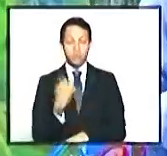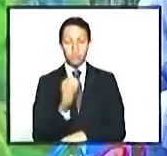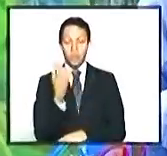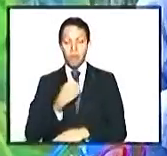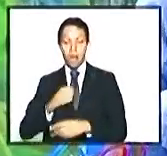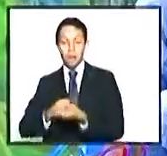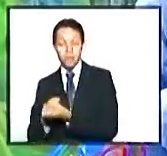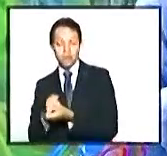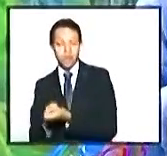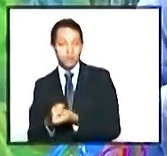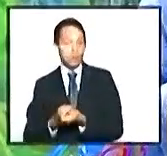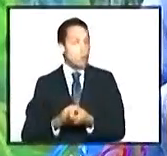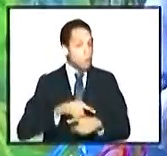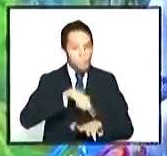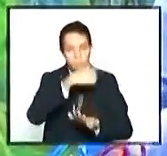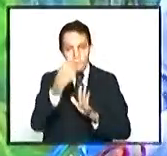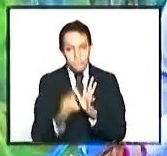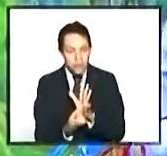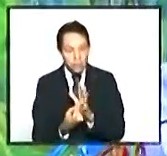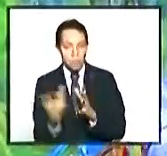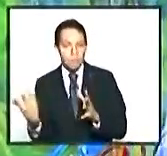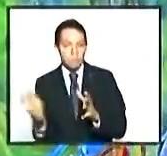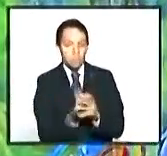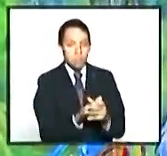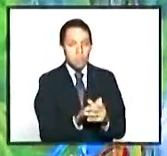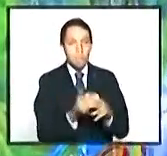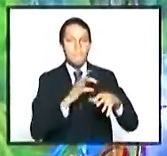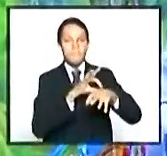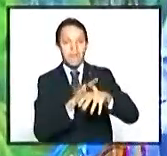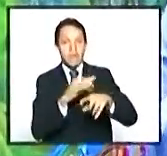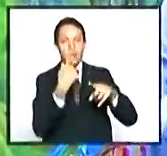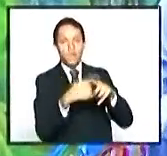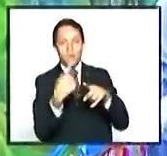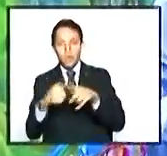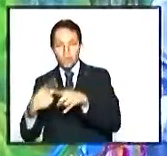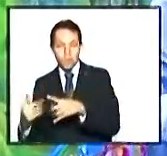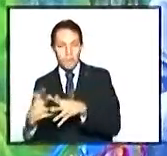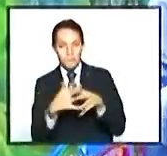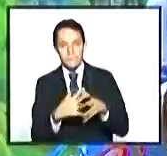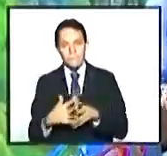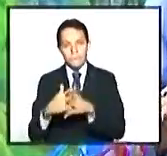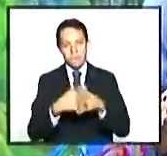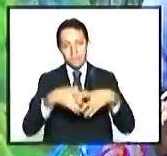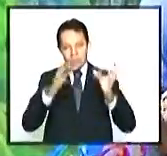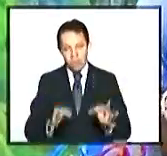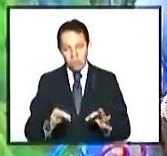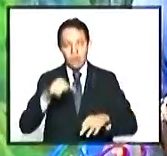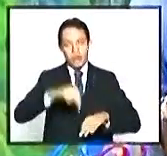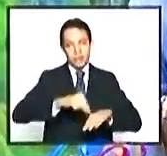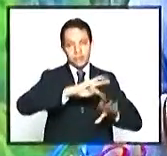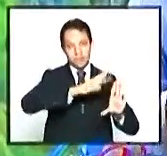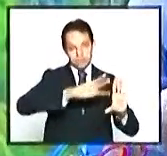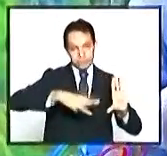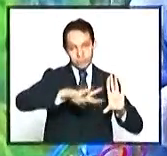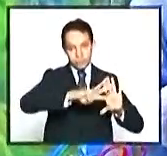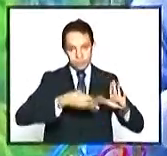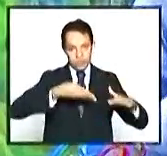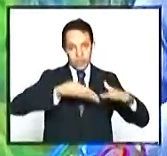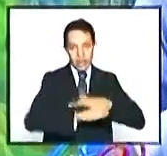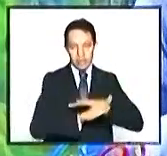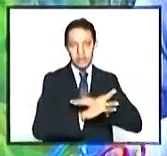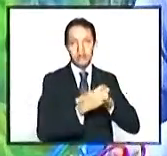tiene una historia clínica muy grande. Por eso nosotros tratamos de tener un equipo interdisciplinario